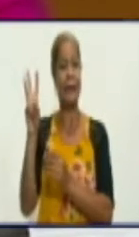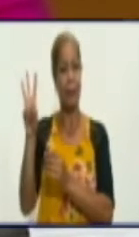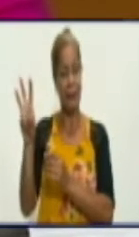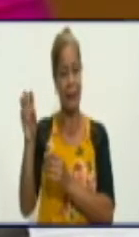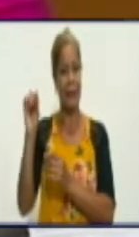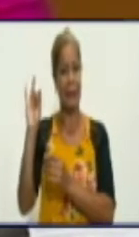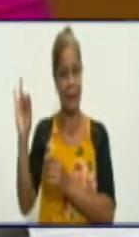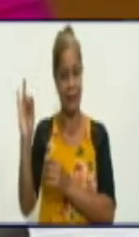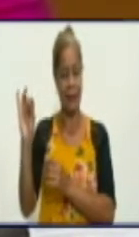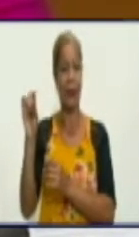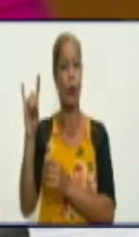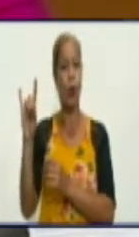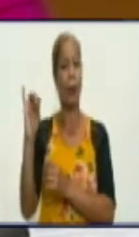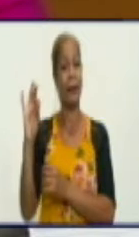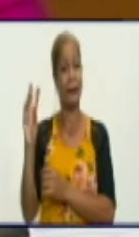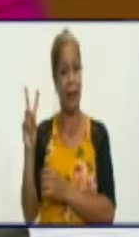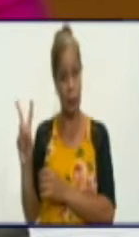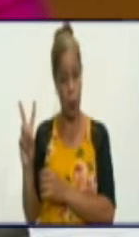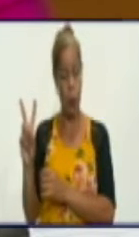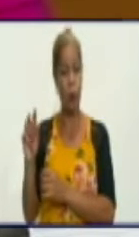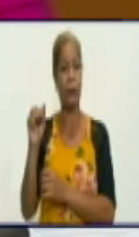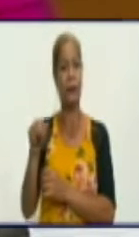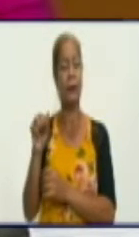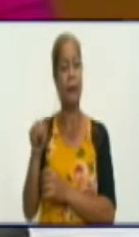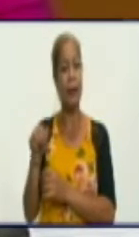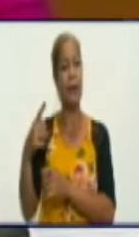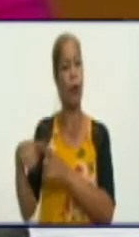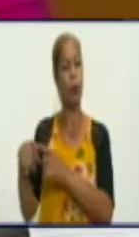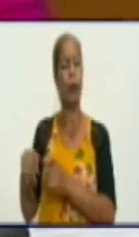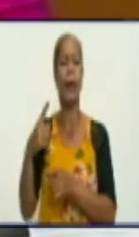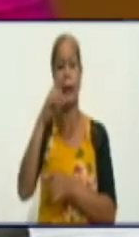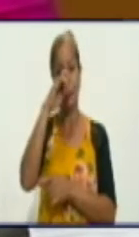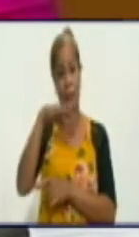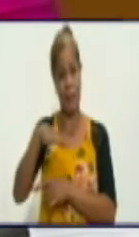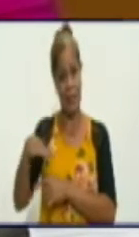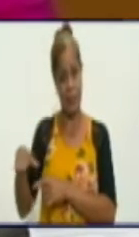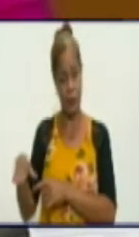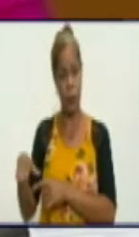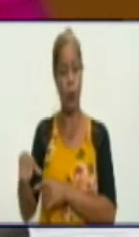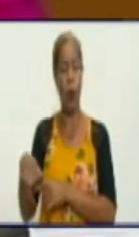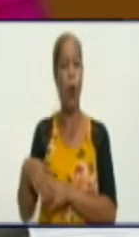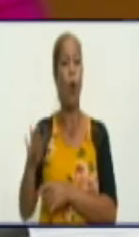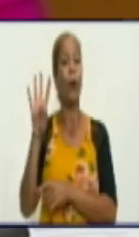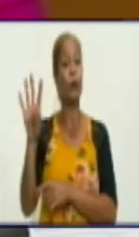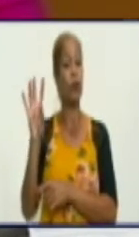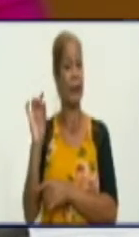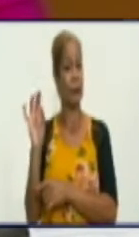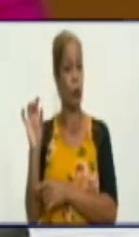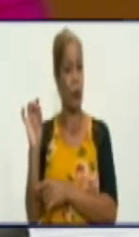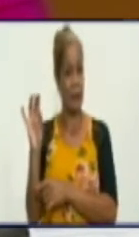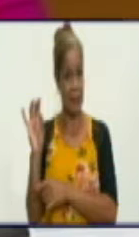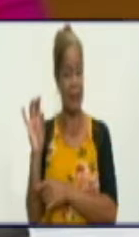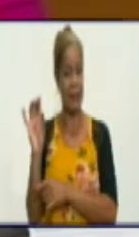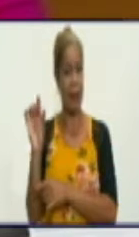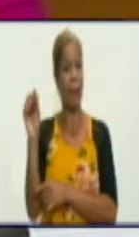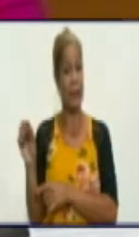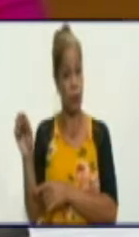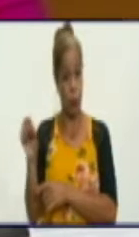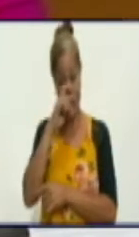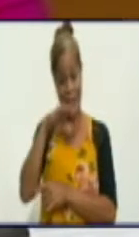y 145 viajeros. En la edad pediátrica acumulamos ya 415 pacientes en